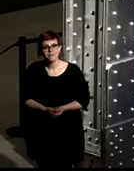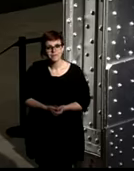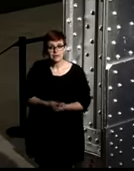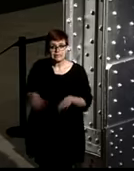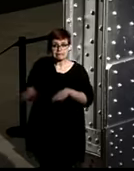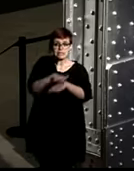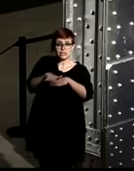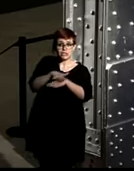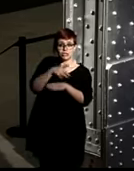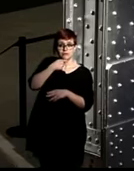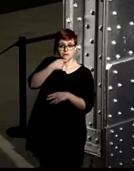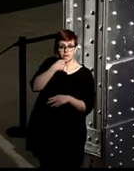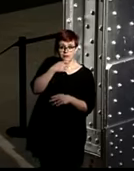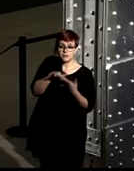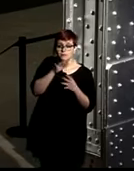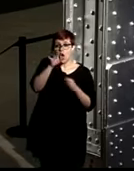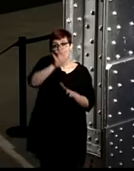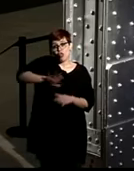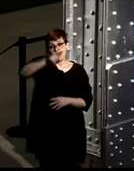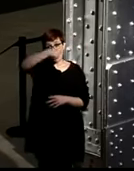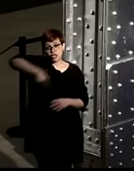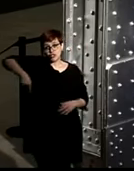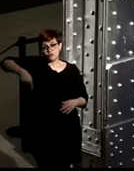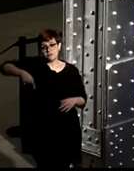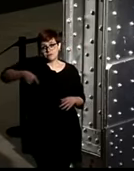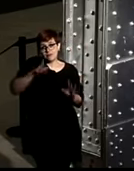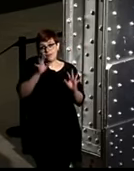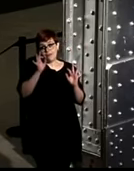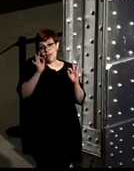Sorry. They latino, es very... ¿Te supones?